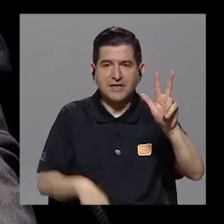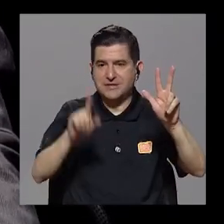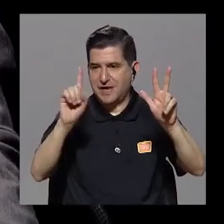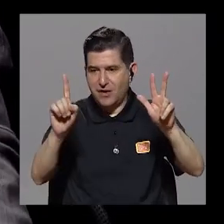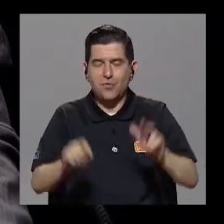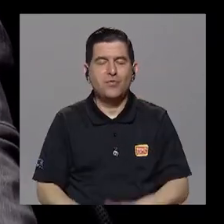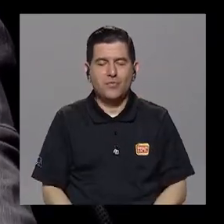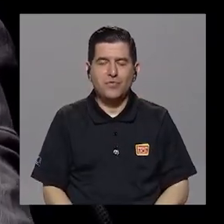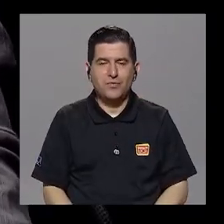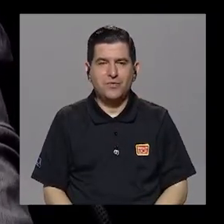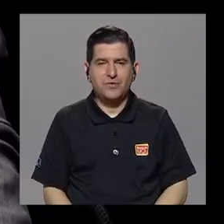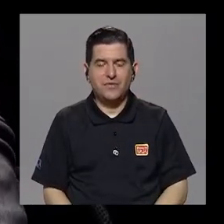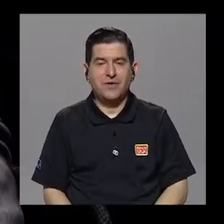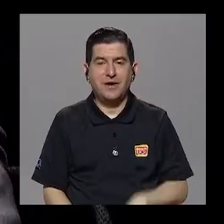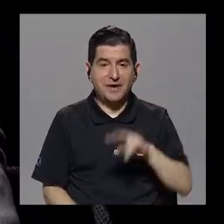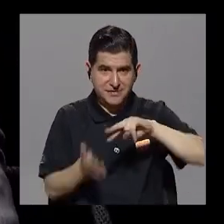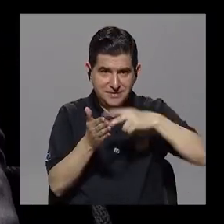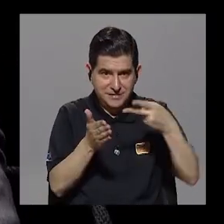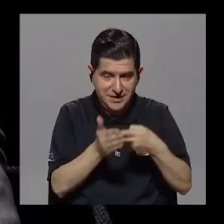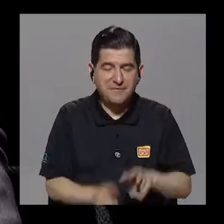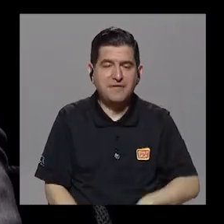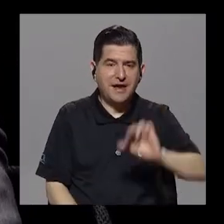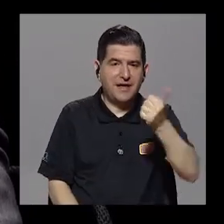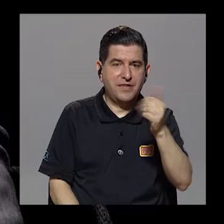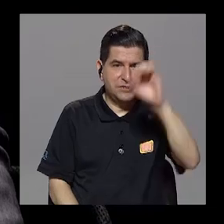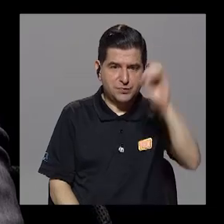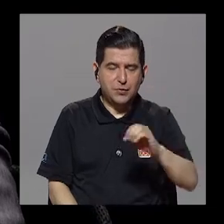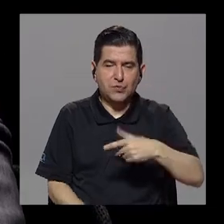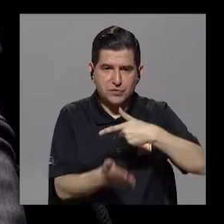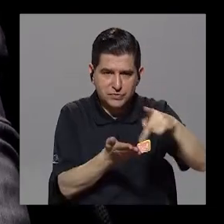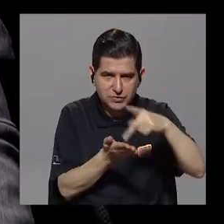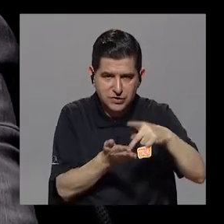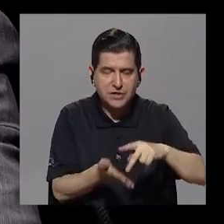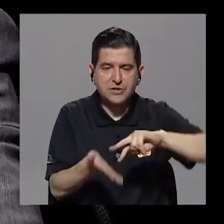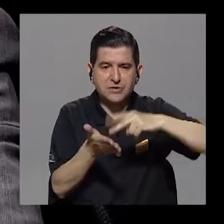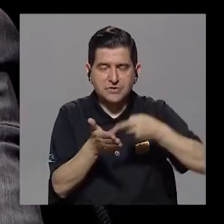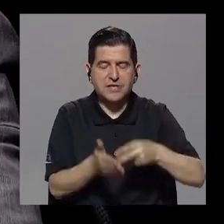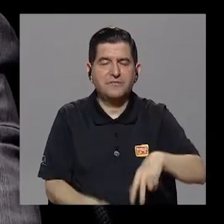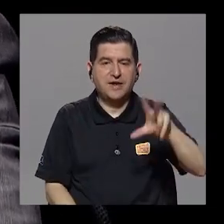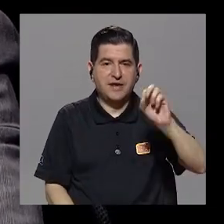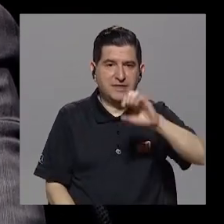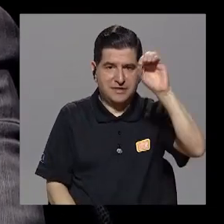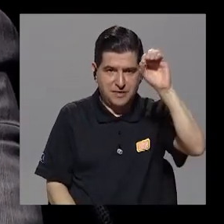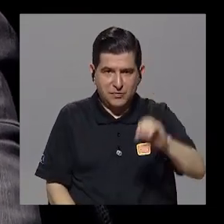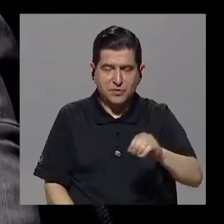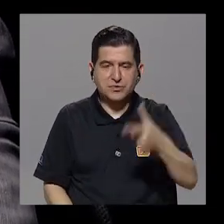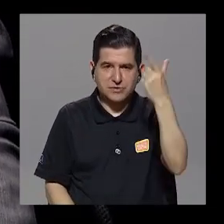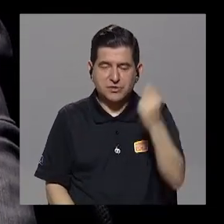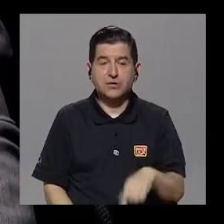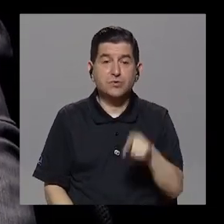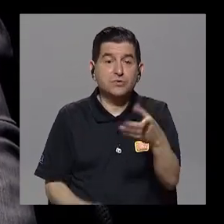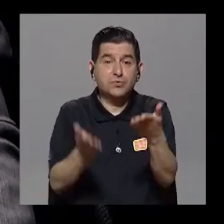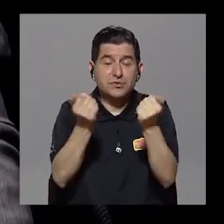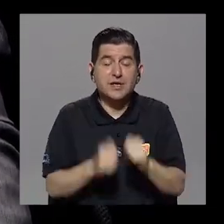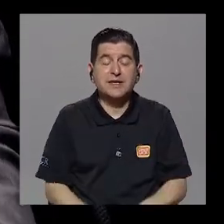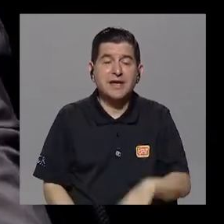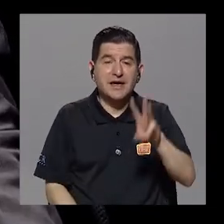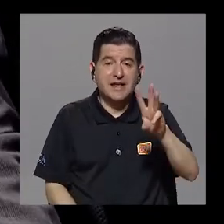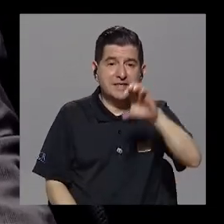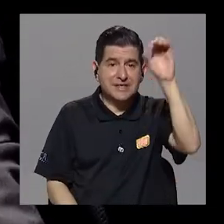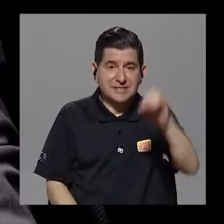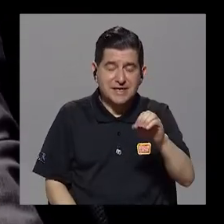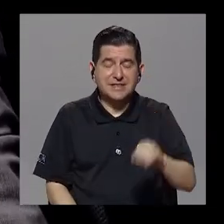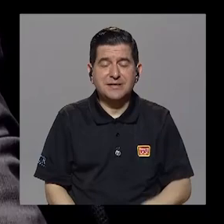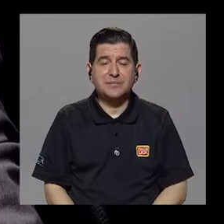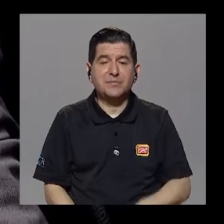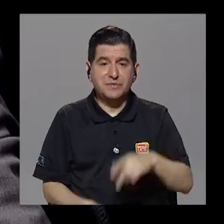1. 10% del salario se convierte en 30% de pensión. Si usted quiere llevarse 60% de su salario, tiene que